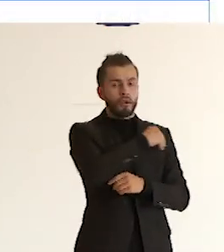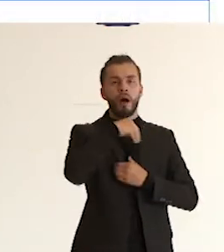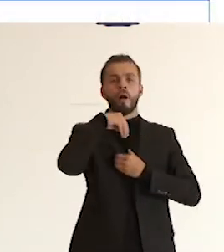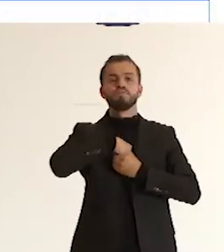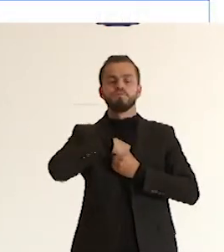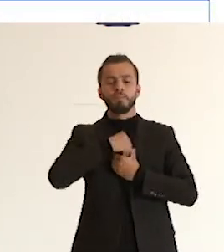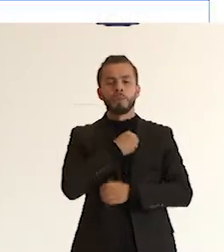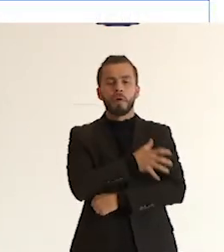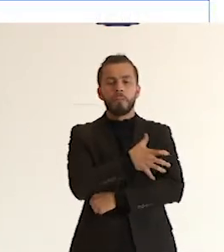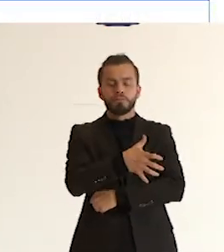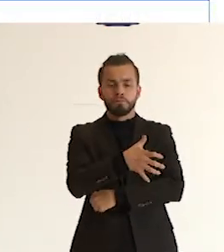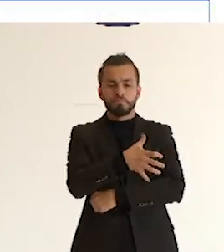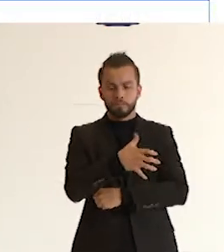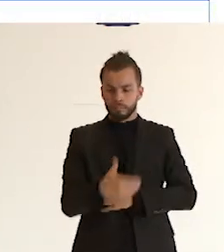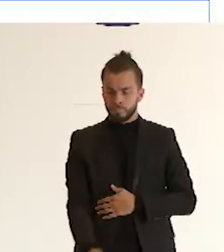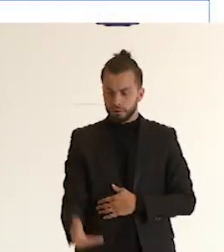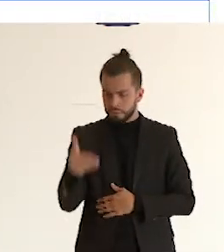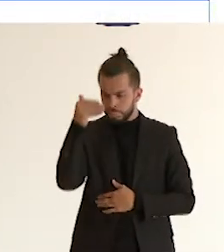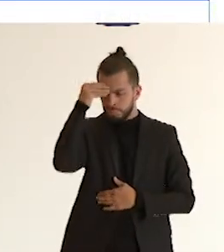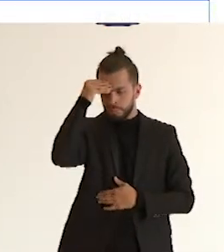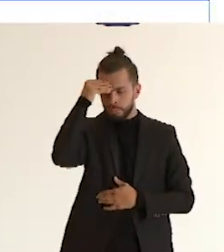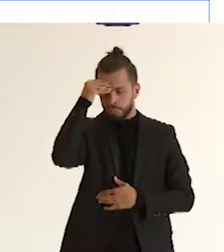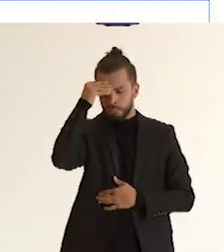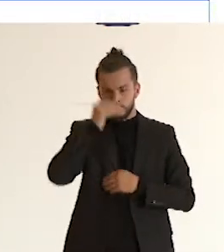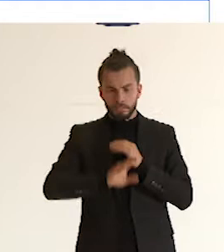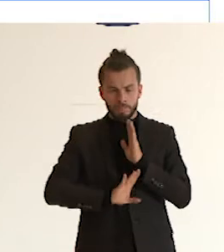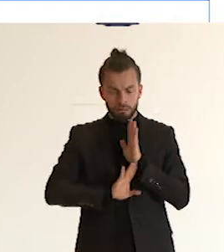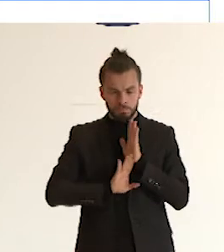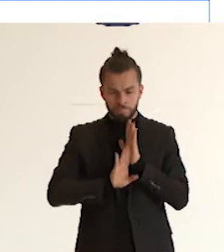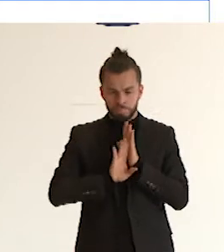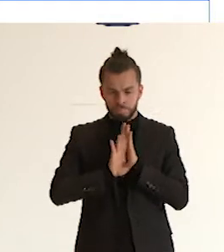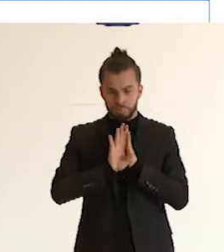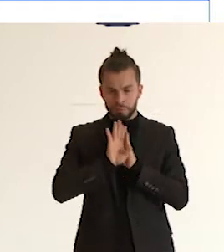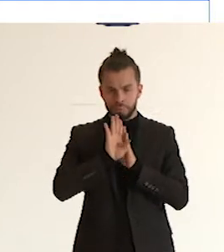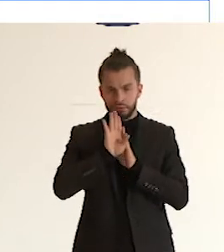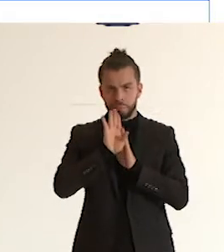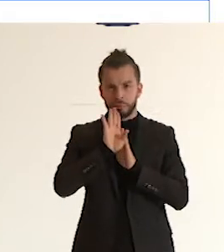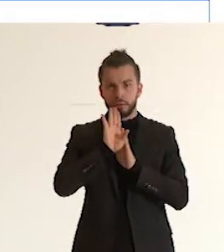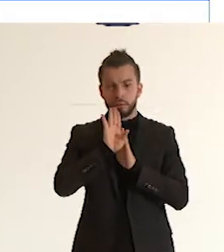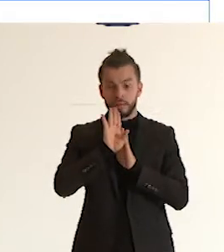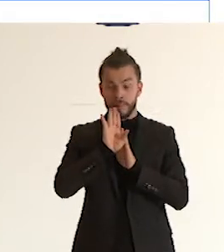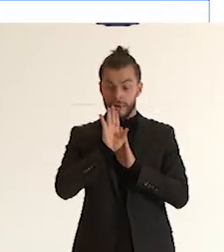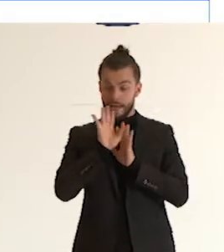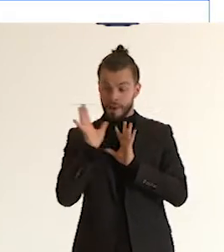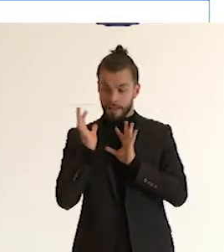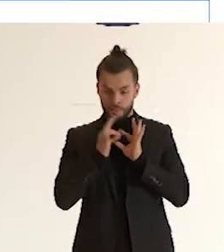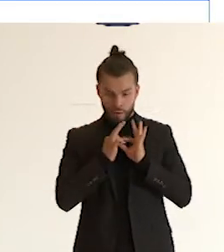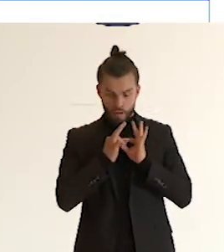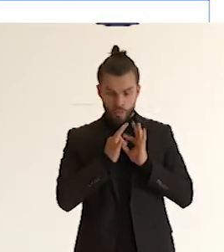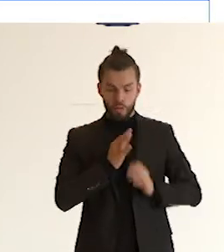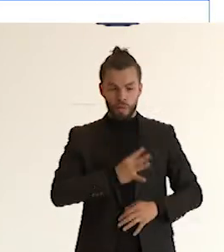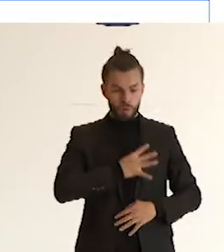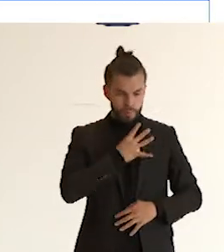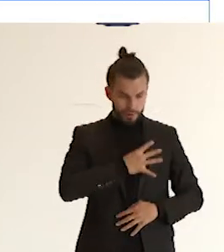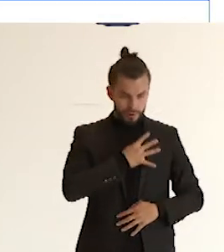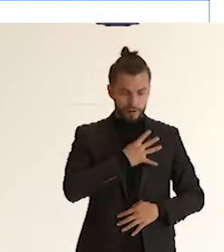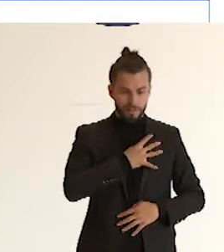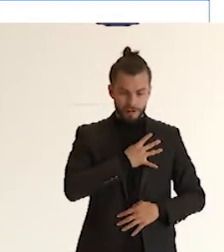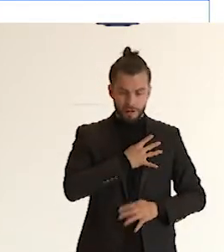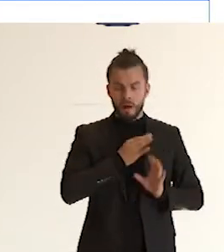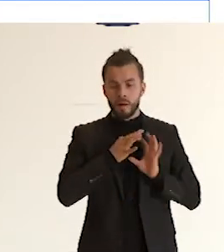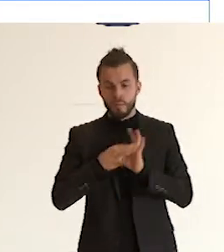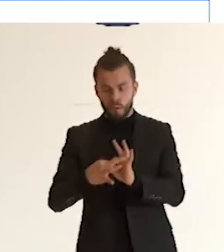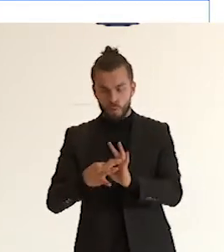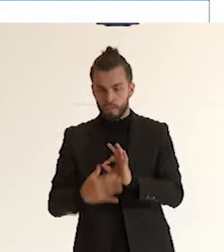desarrollarnos a lo largo de la vida en relación con nuestras competencias cuáles son esas competencias digamos la